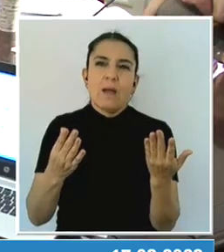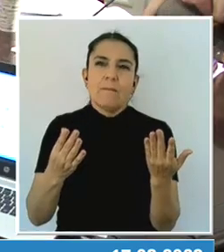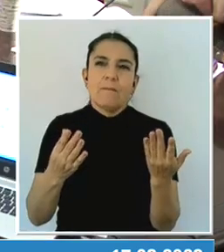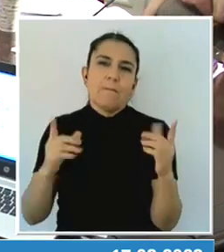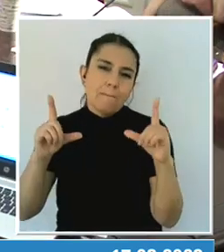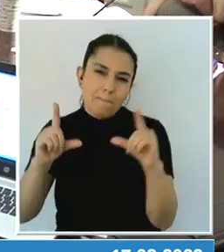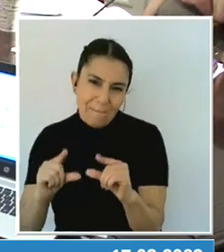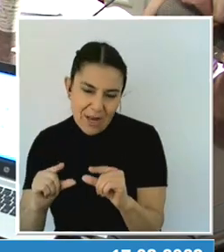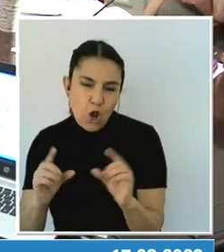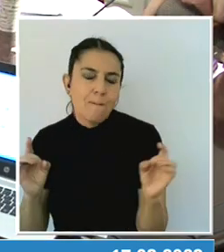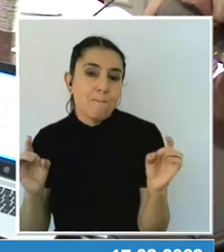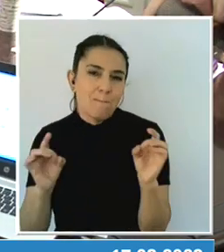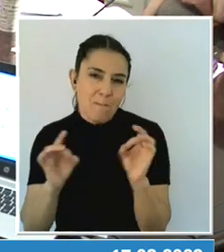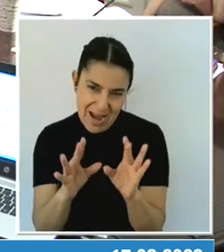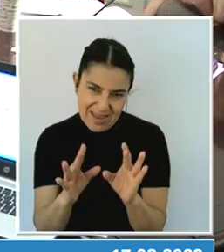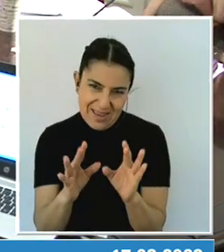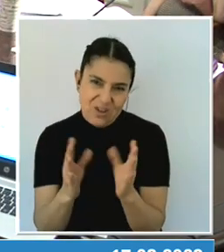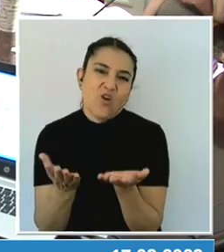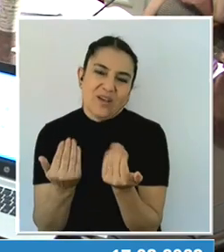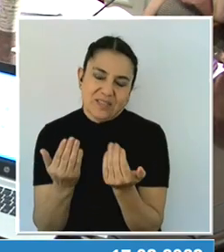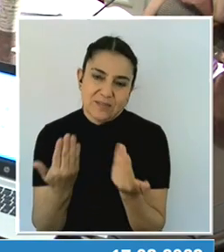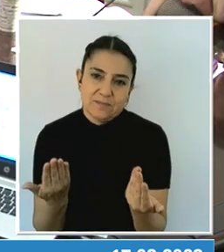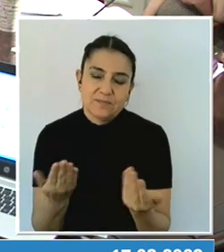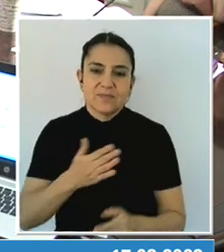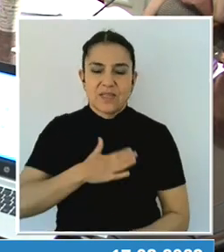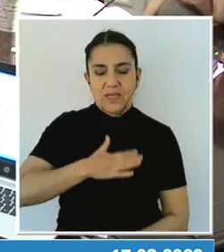Bueno, yo quisiera terminar,